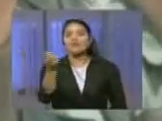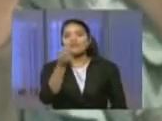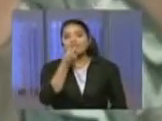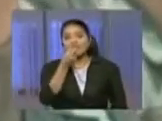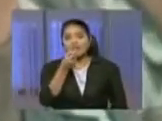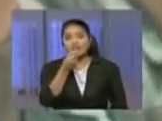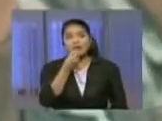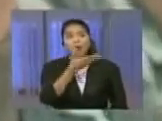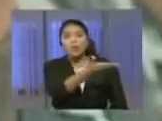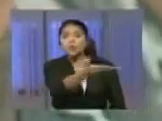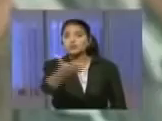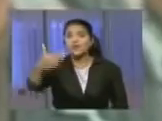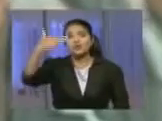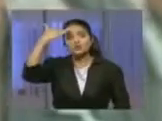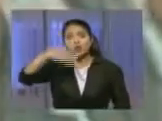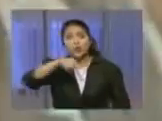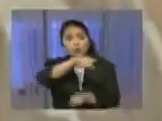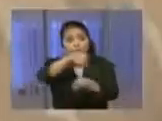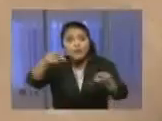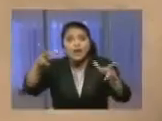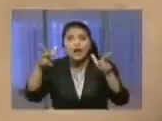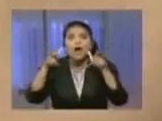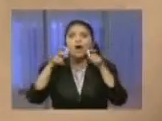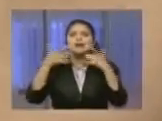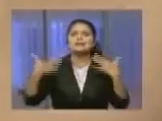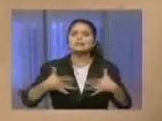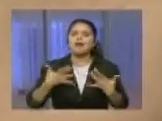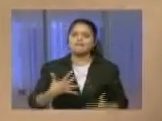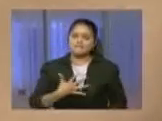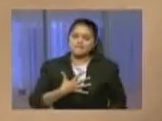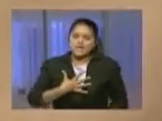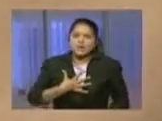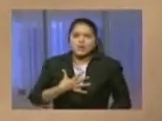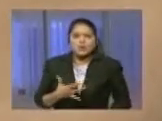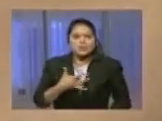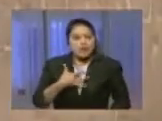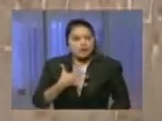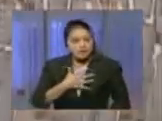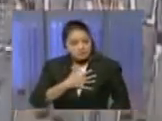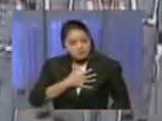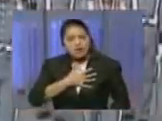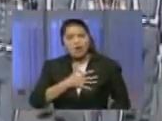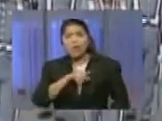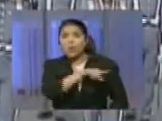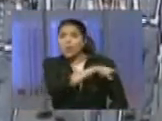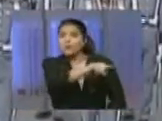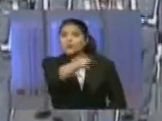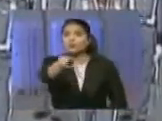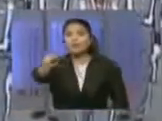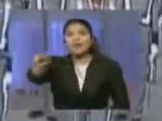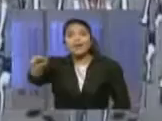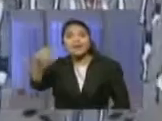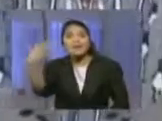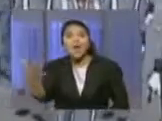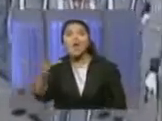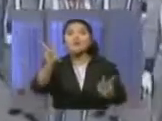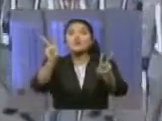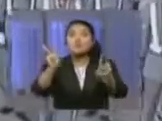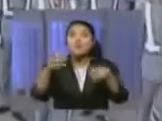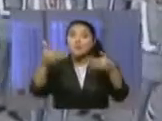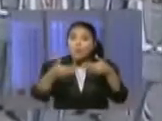soldados que me oís siéntanse eso ustedes son los nuevos